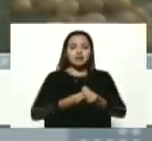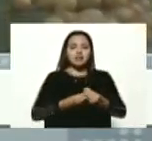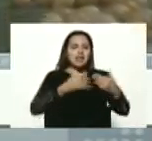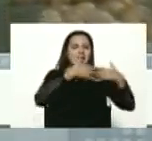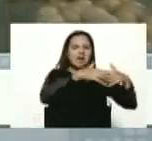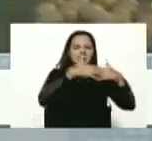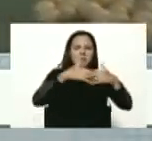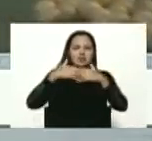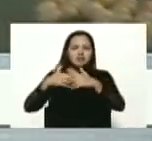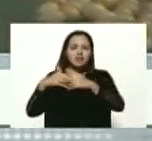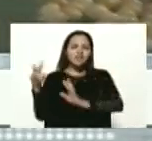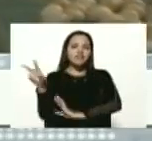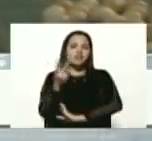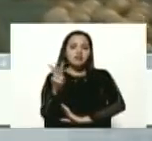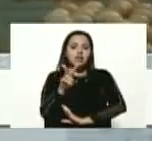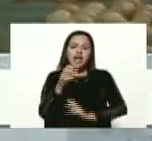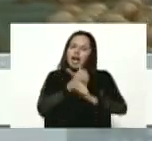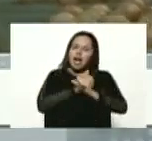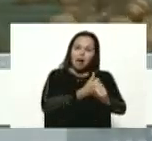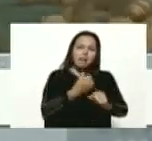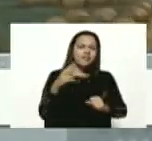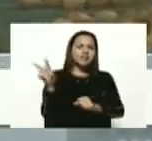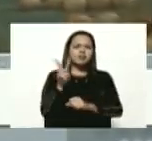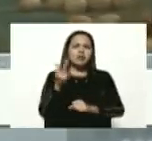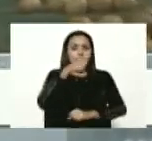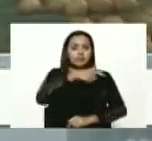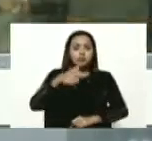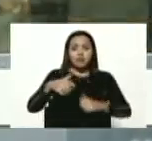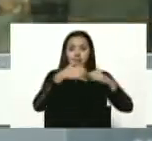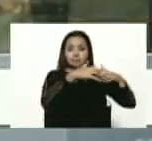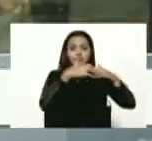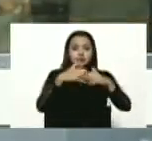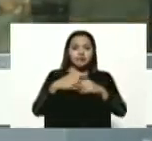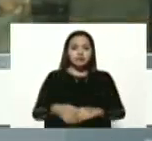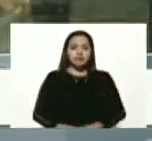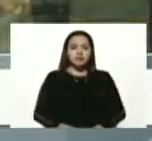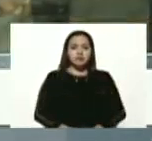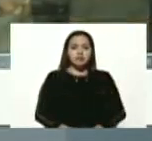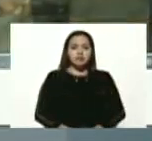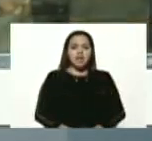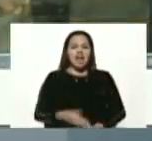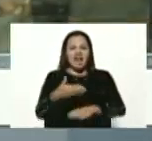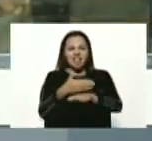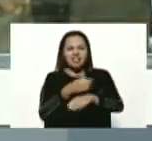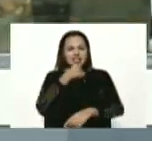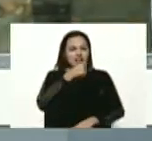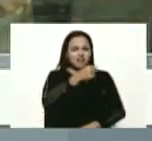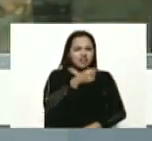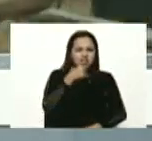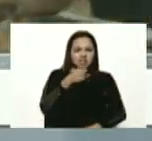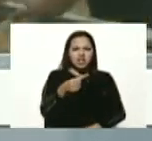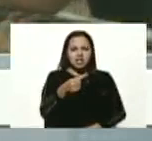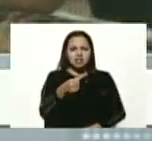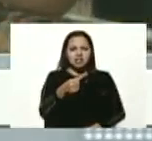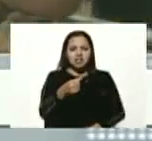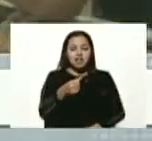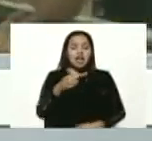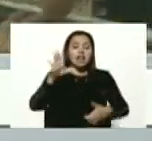empresarios venezolanos que aman a Venezuela. Yo lo decía en la entrevista, Castro Sotel, no sé si la viste, de